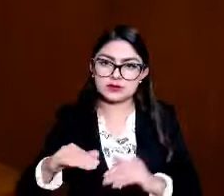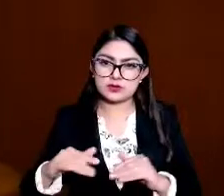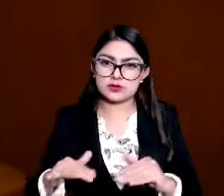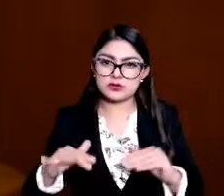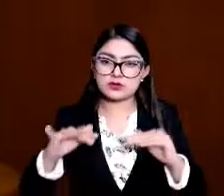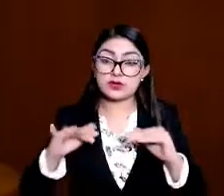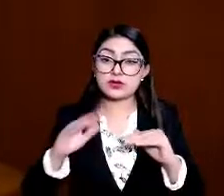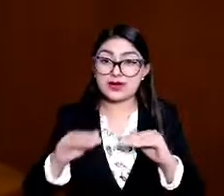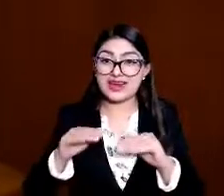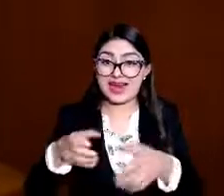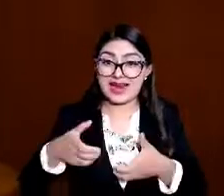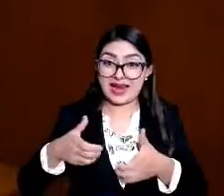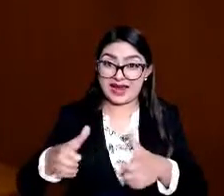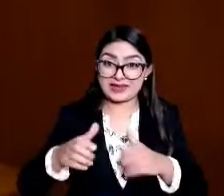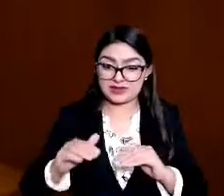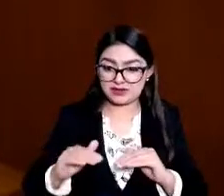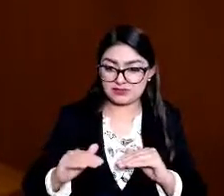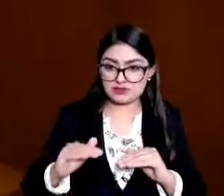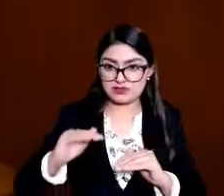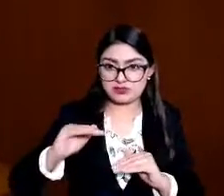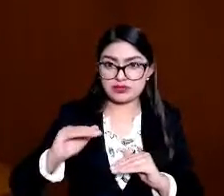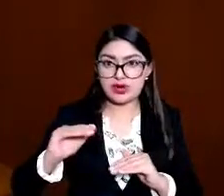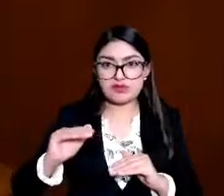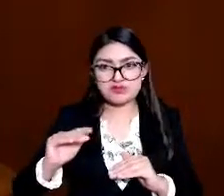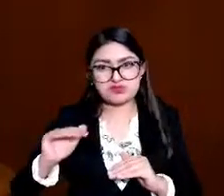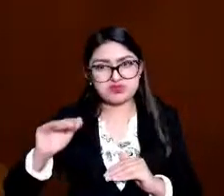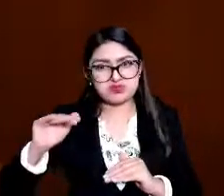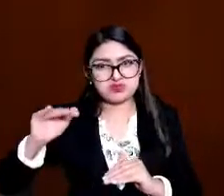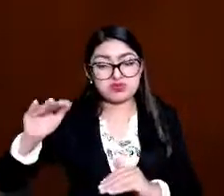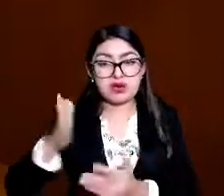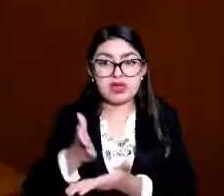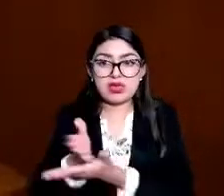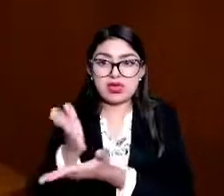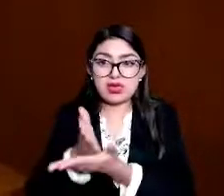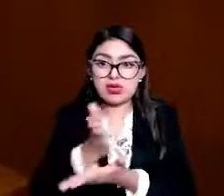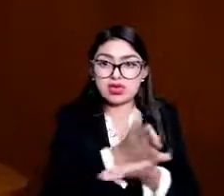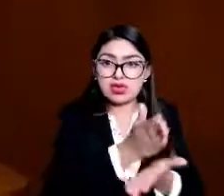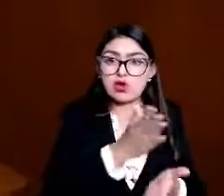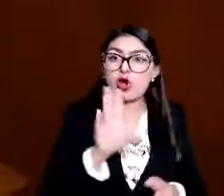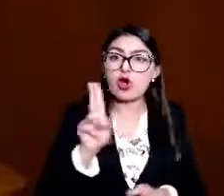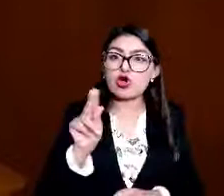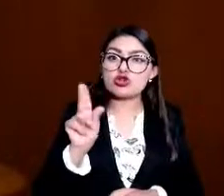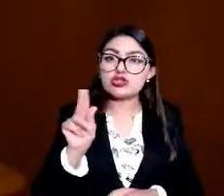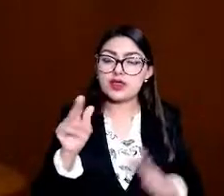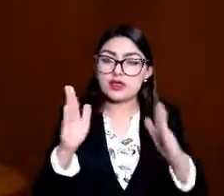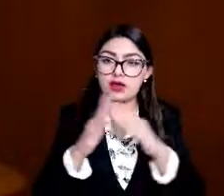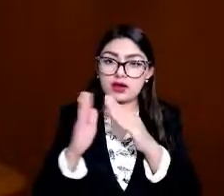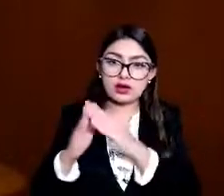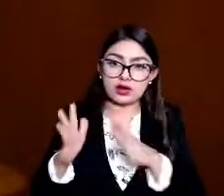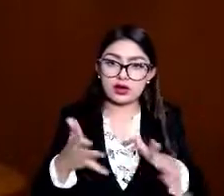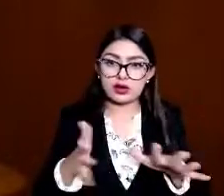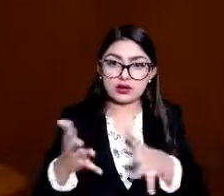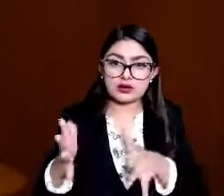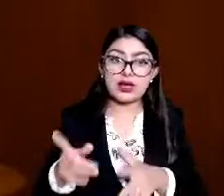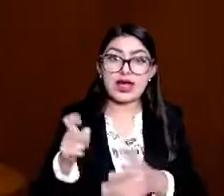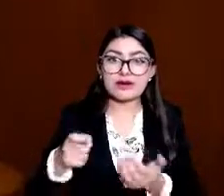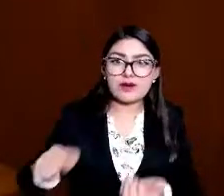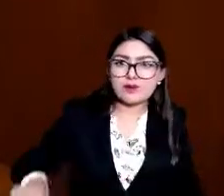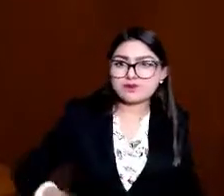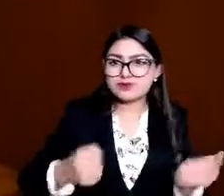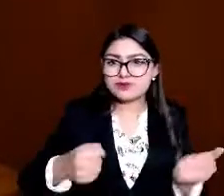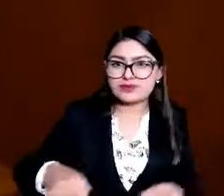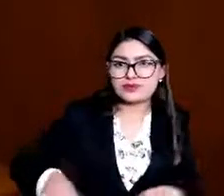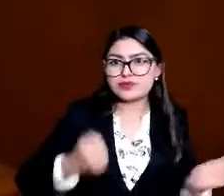ingresó a por lo menos 80 viviendas. Y aunque los vecinos trataron de sacar el agua con ayuda de botes